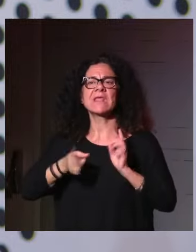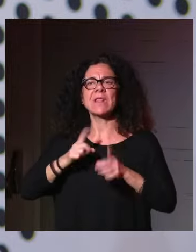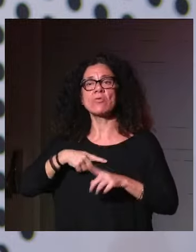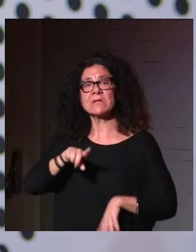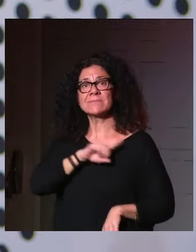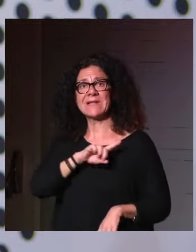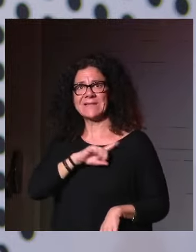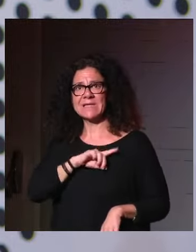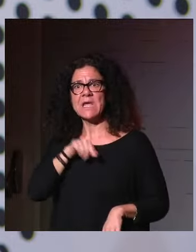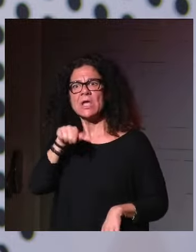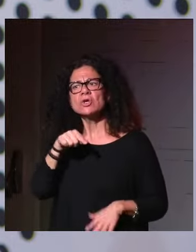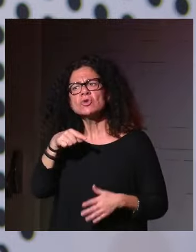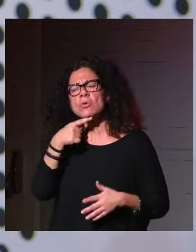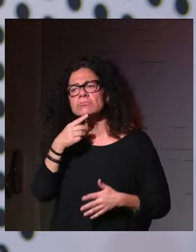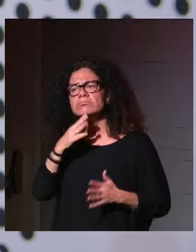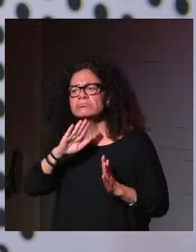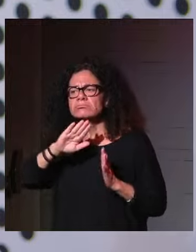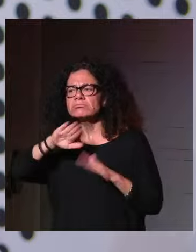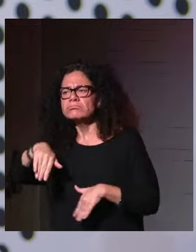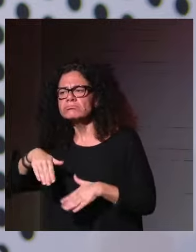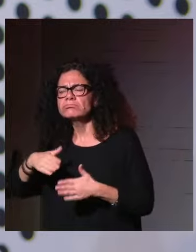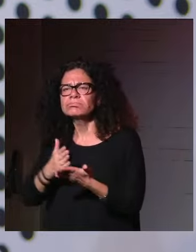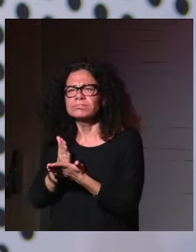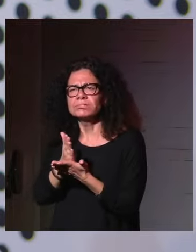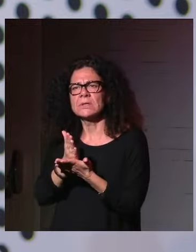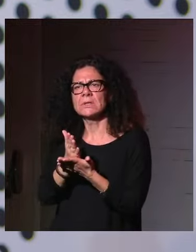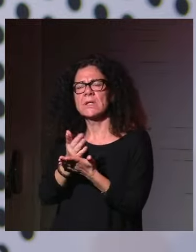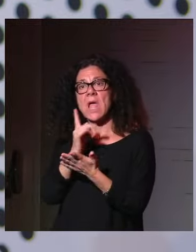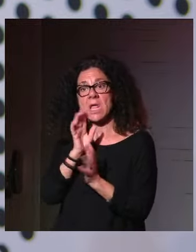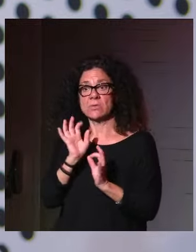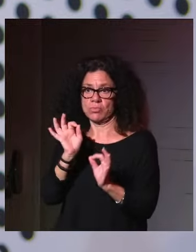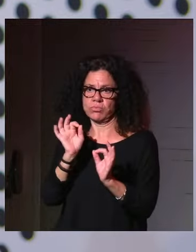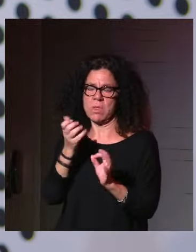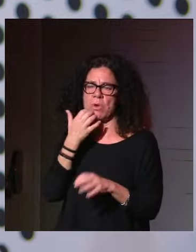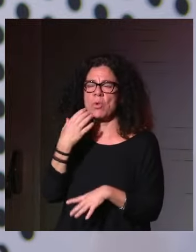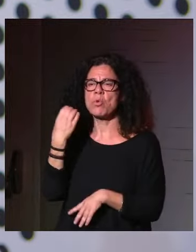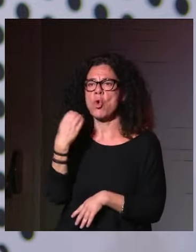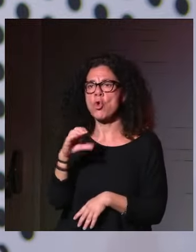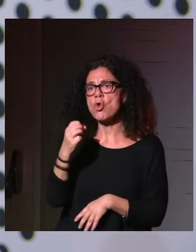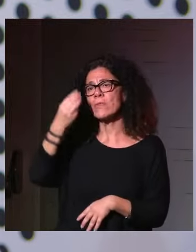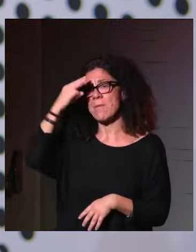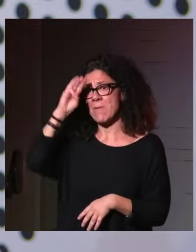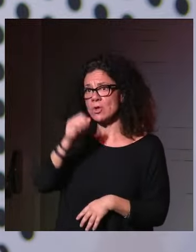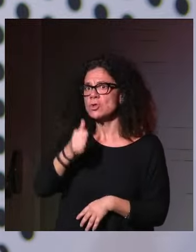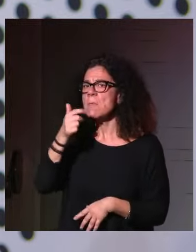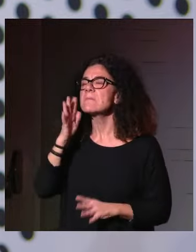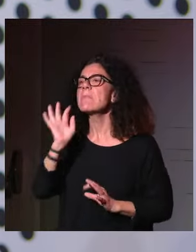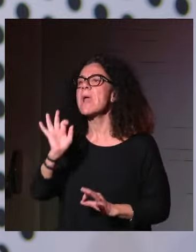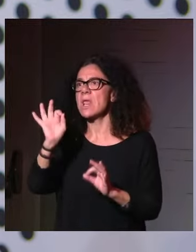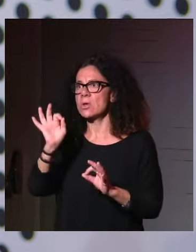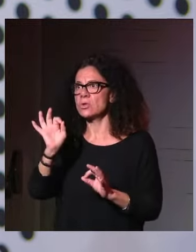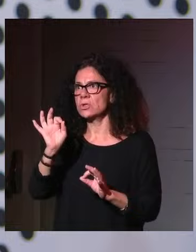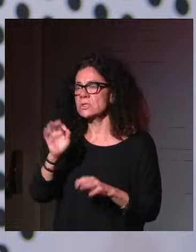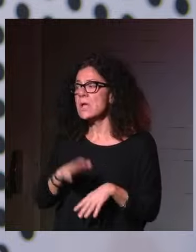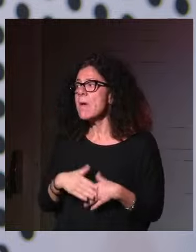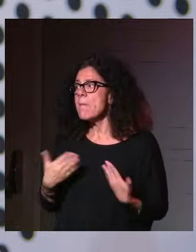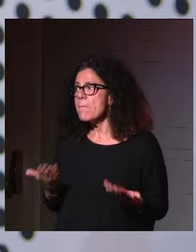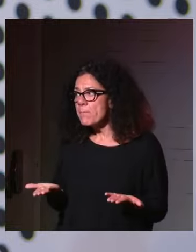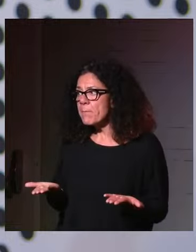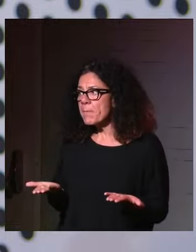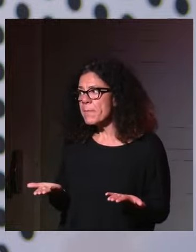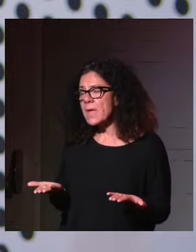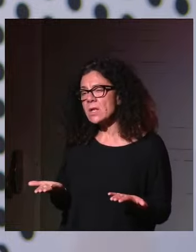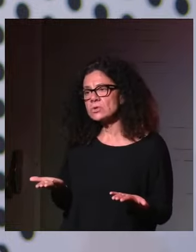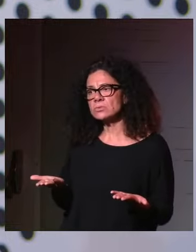y que son resquicios de Por supuesto que en algunos países como Colombia como México son más peligrosos en su accionar pero de